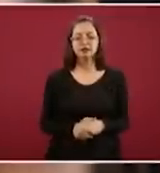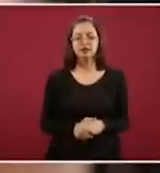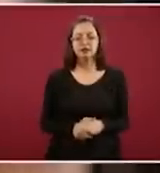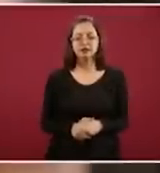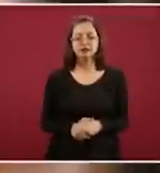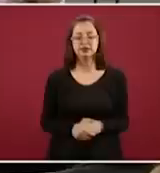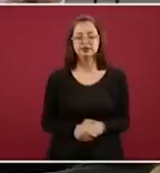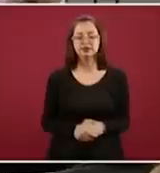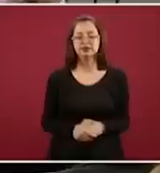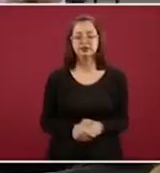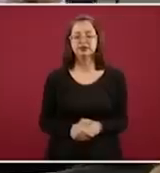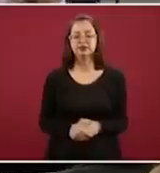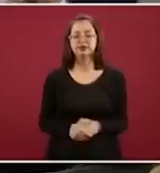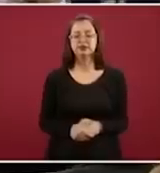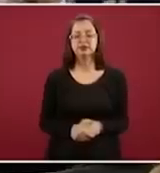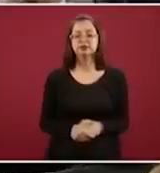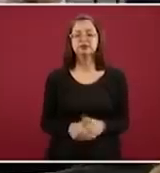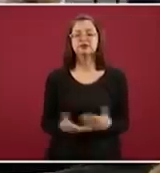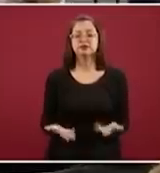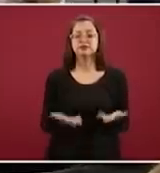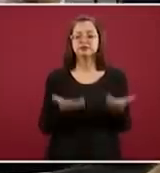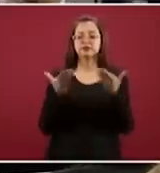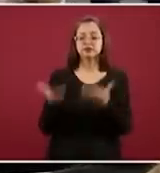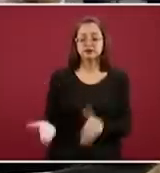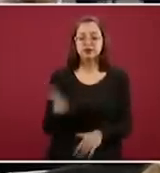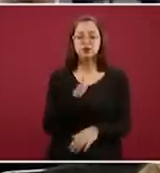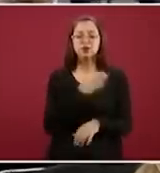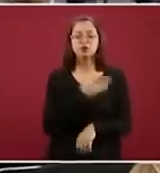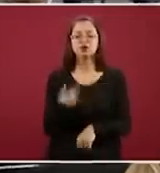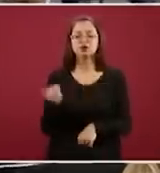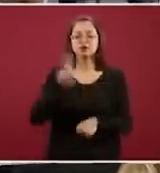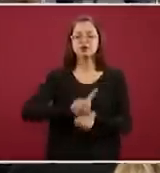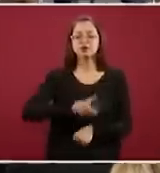Muy bien. Adelante. Sí. Buenos días, presidente,